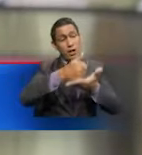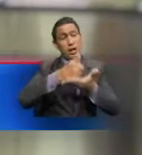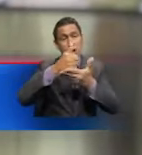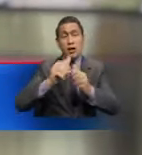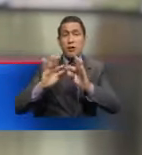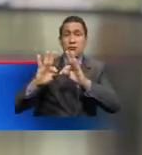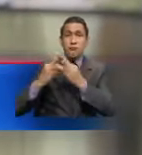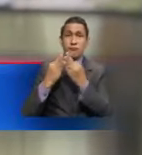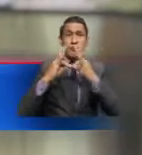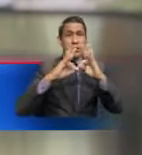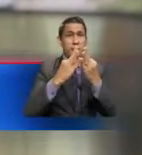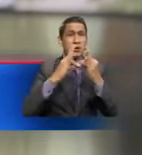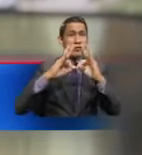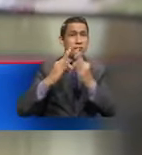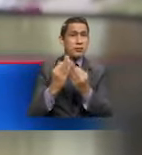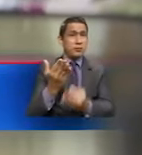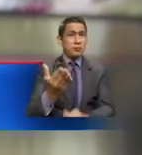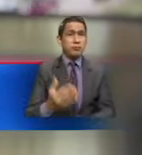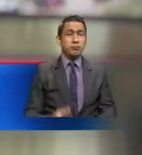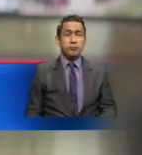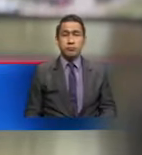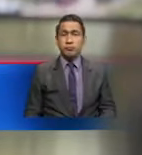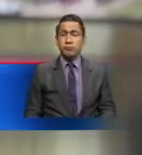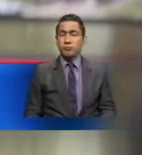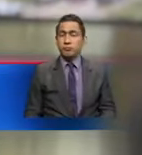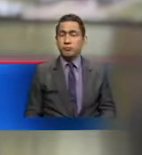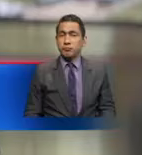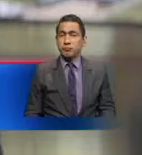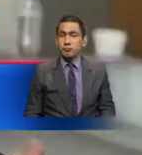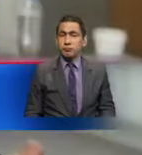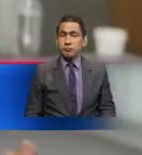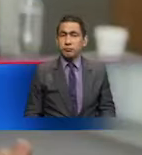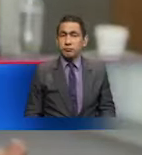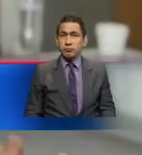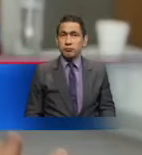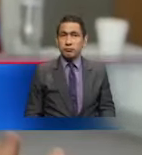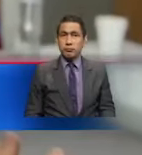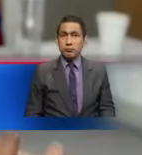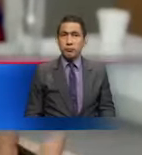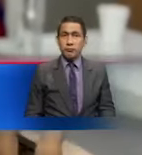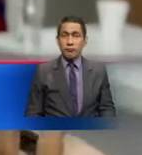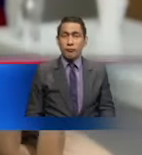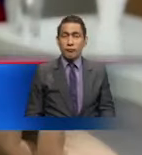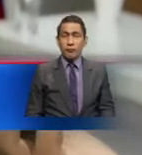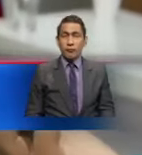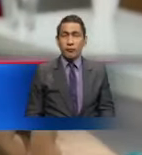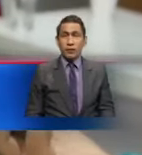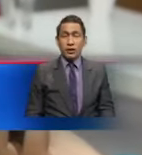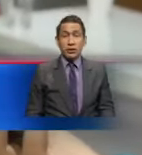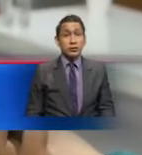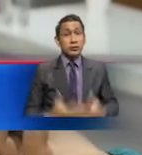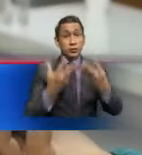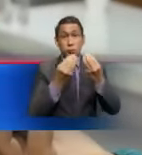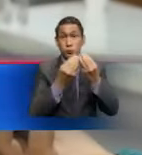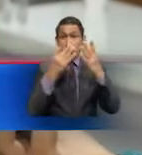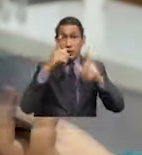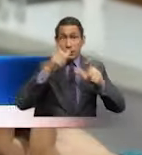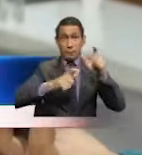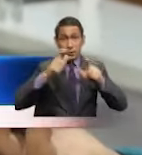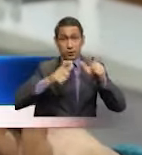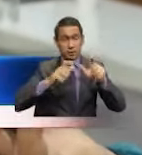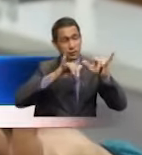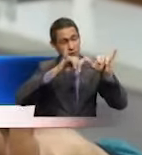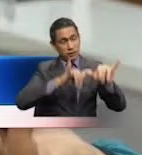hay un espacio vacío en el mercado de Pozorja para también poder implementar un albergue. La mayoría de personas han preferido mantenerse en sus